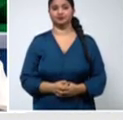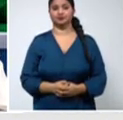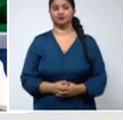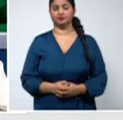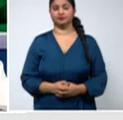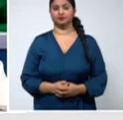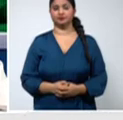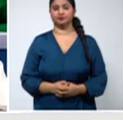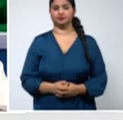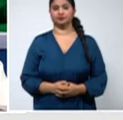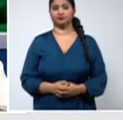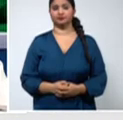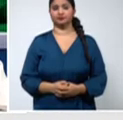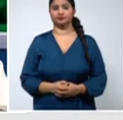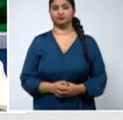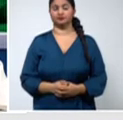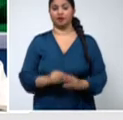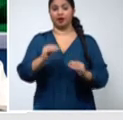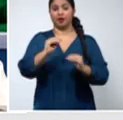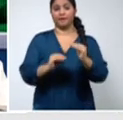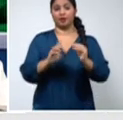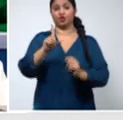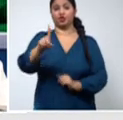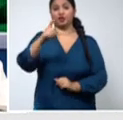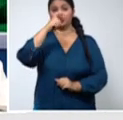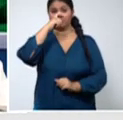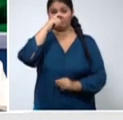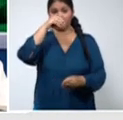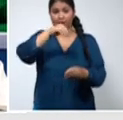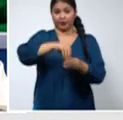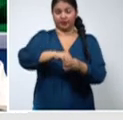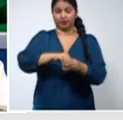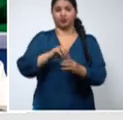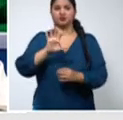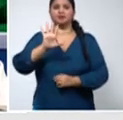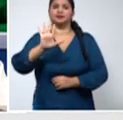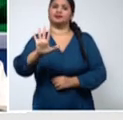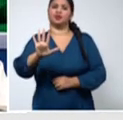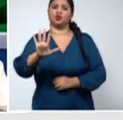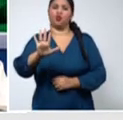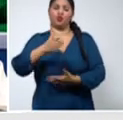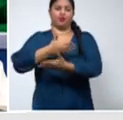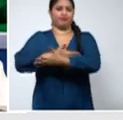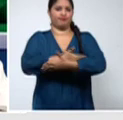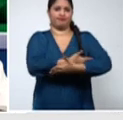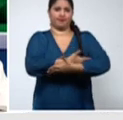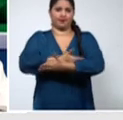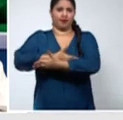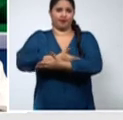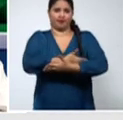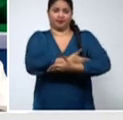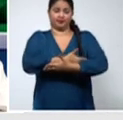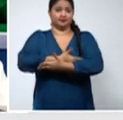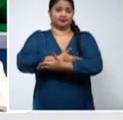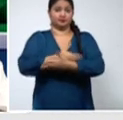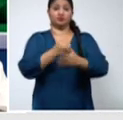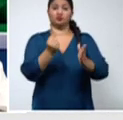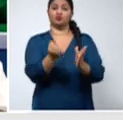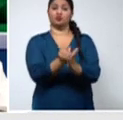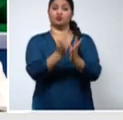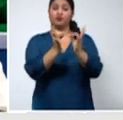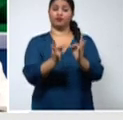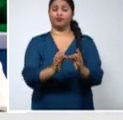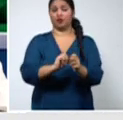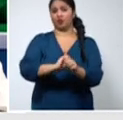5 menores de 1 año, 5 lactantes en el día de ayer, pues fueran diagnosticados con la